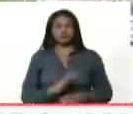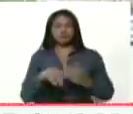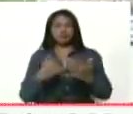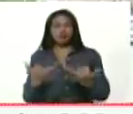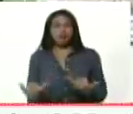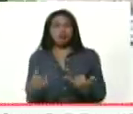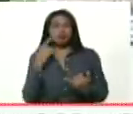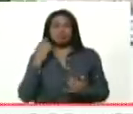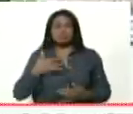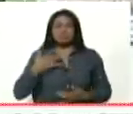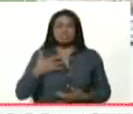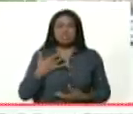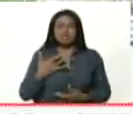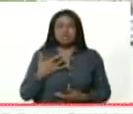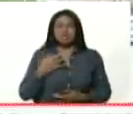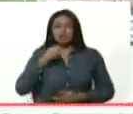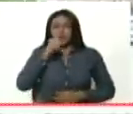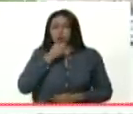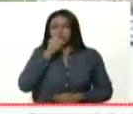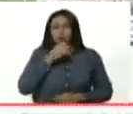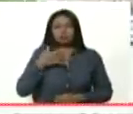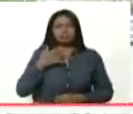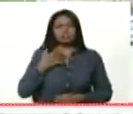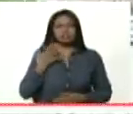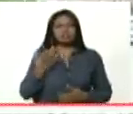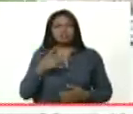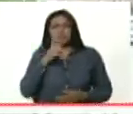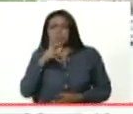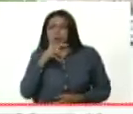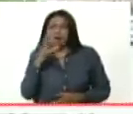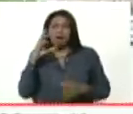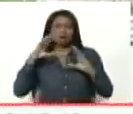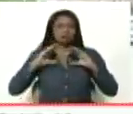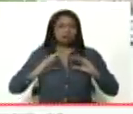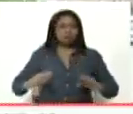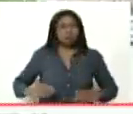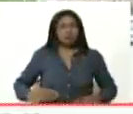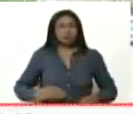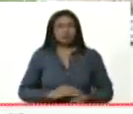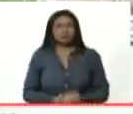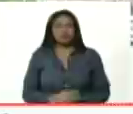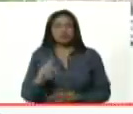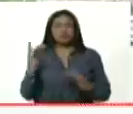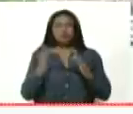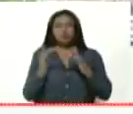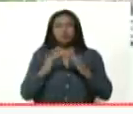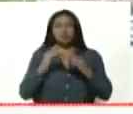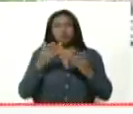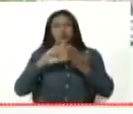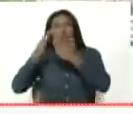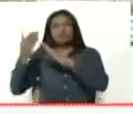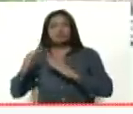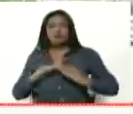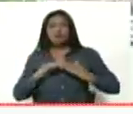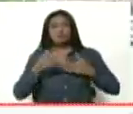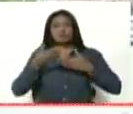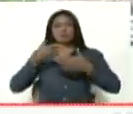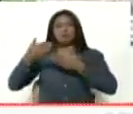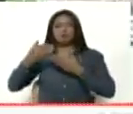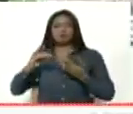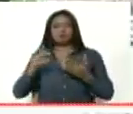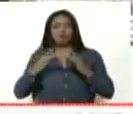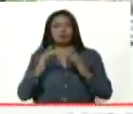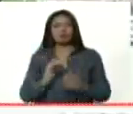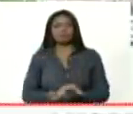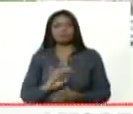presenta síntomas de tos y malestar general. Este es un caso de transmisión comunitaria.